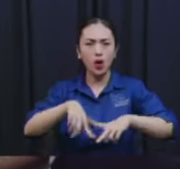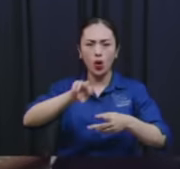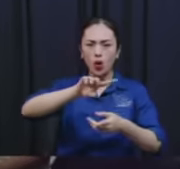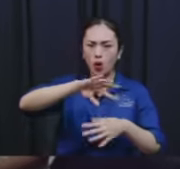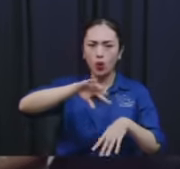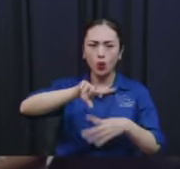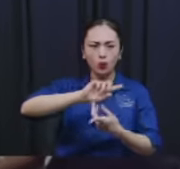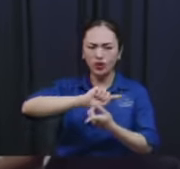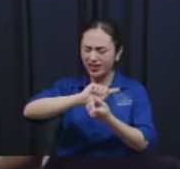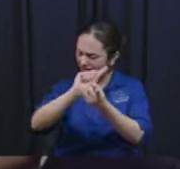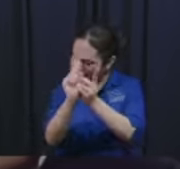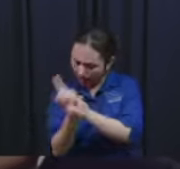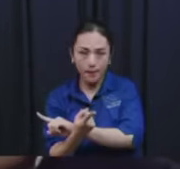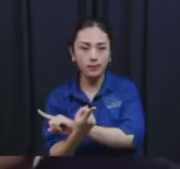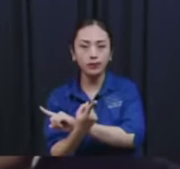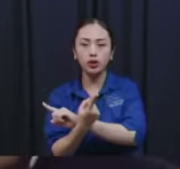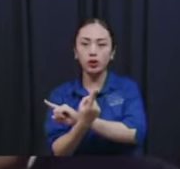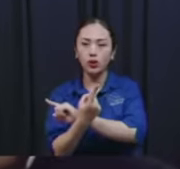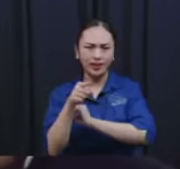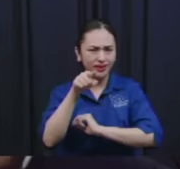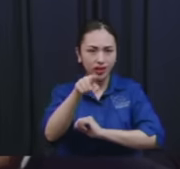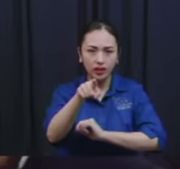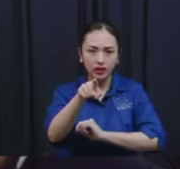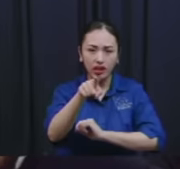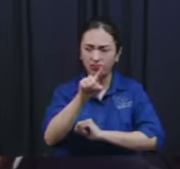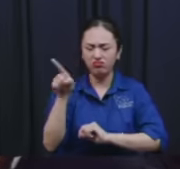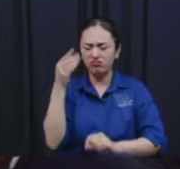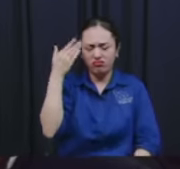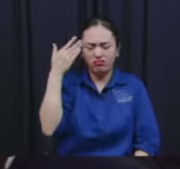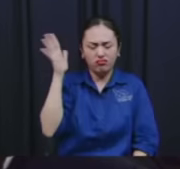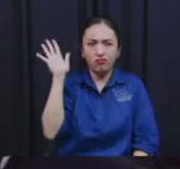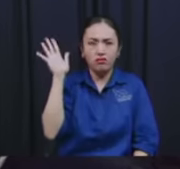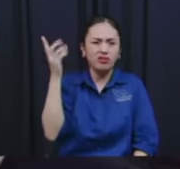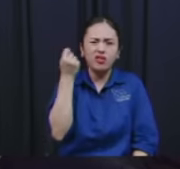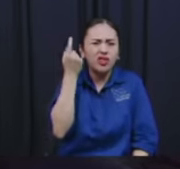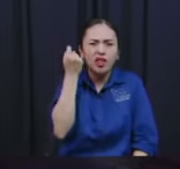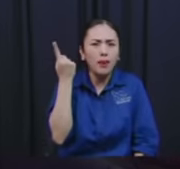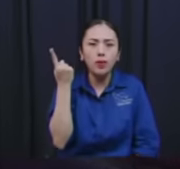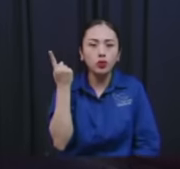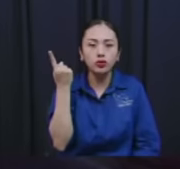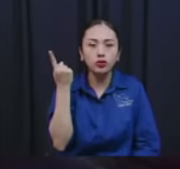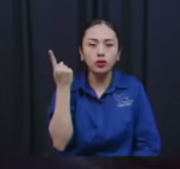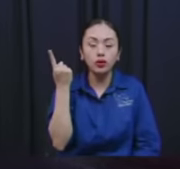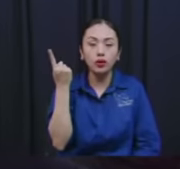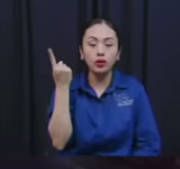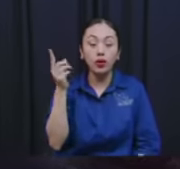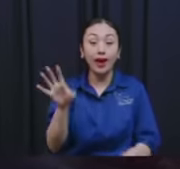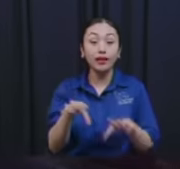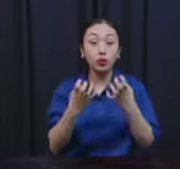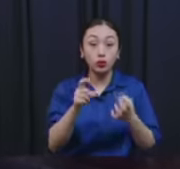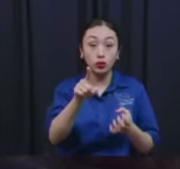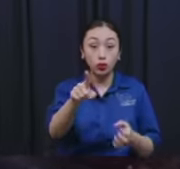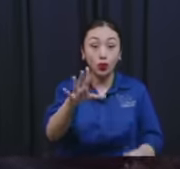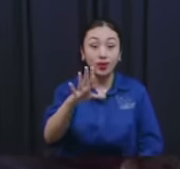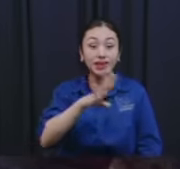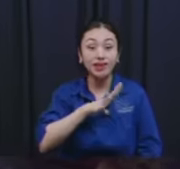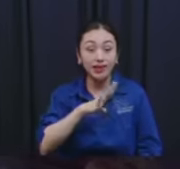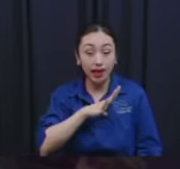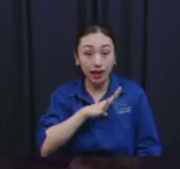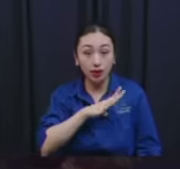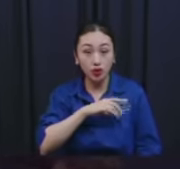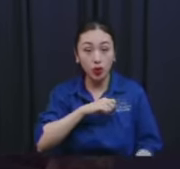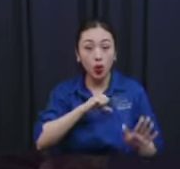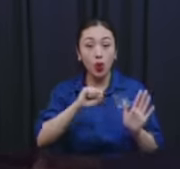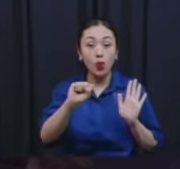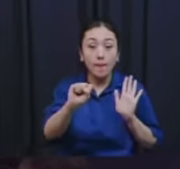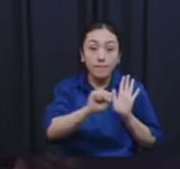Qué es lo que está pasando y a veces ni siquiera uno mismo Entonces tienes una marca dentro de tu